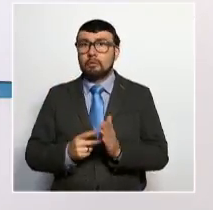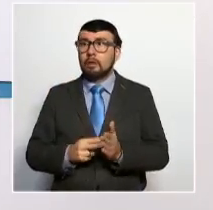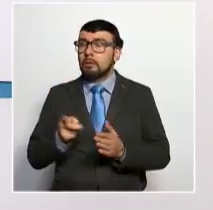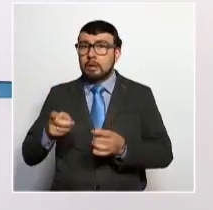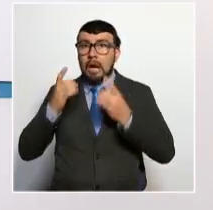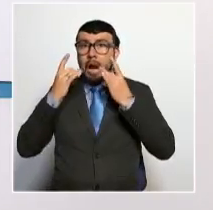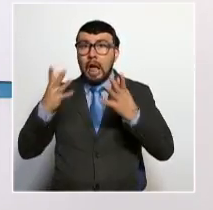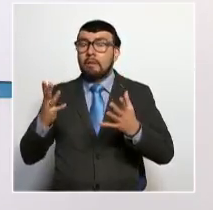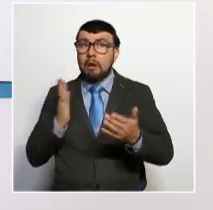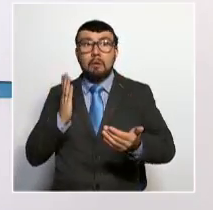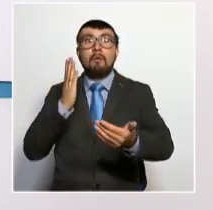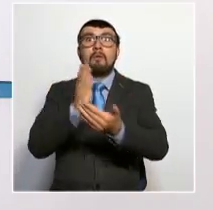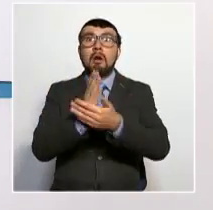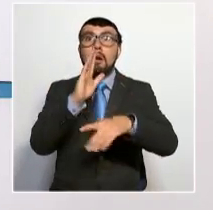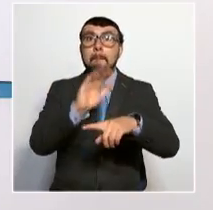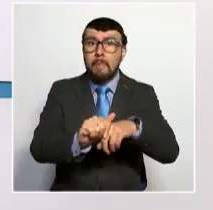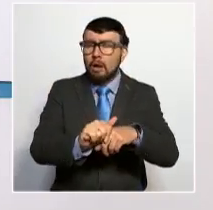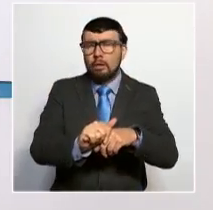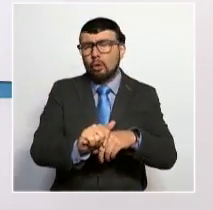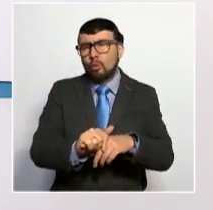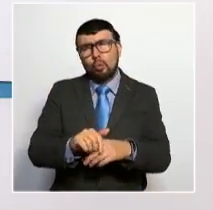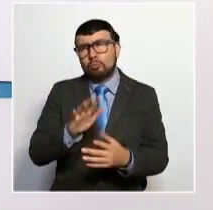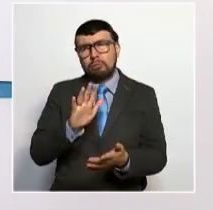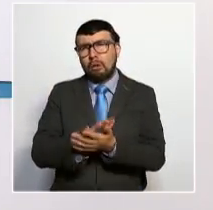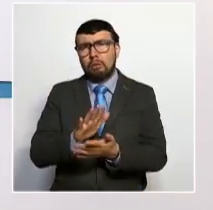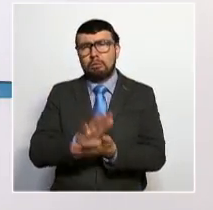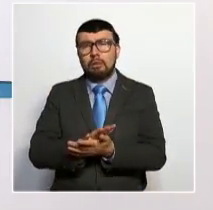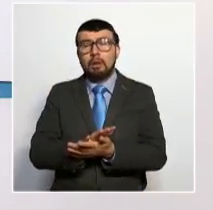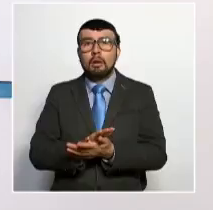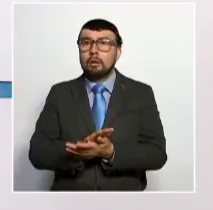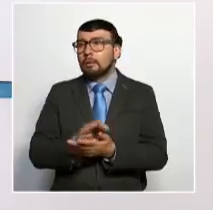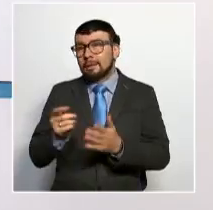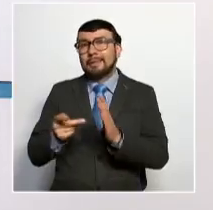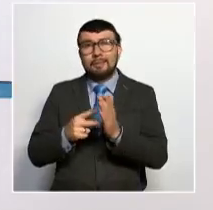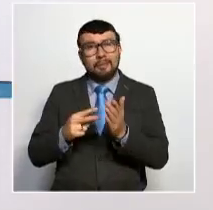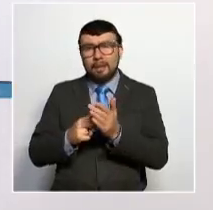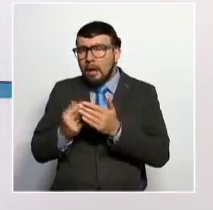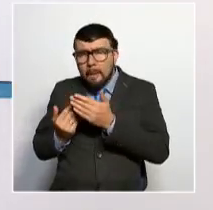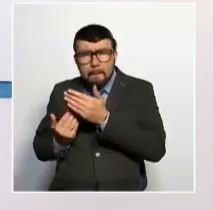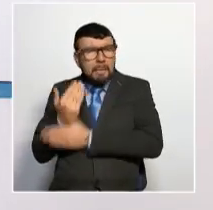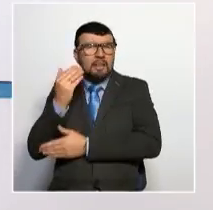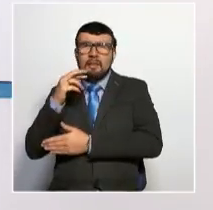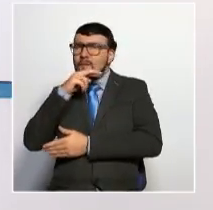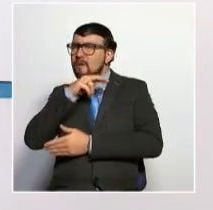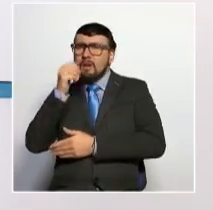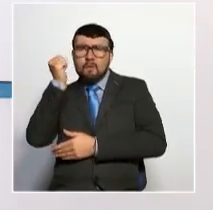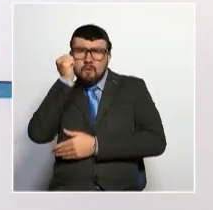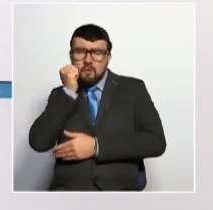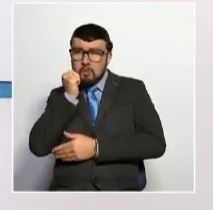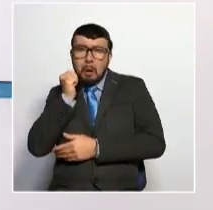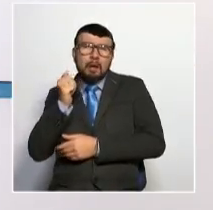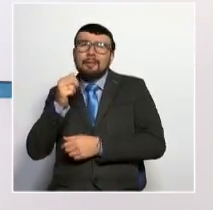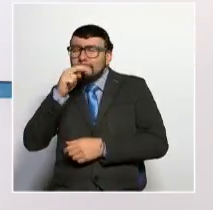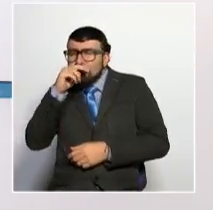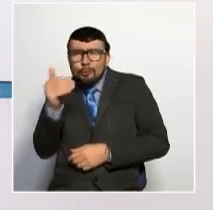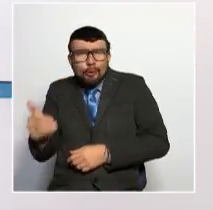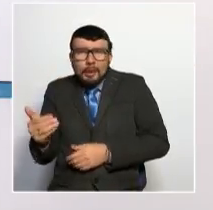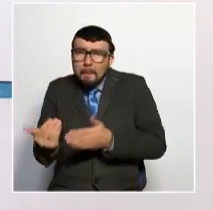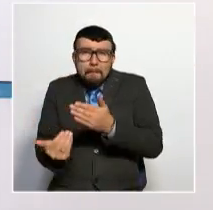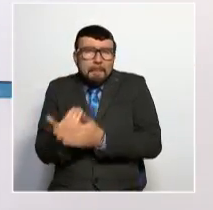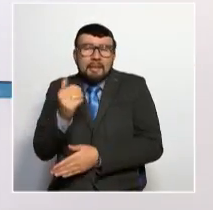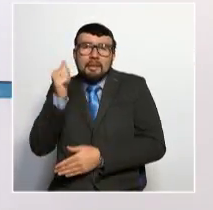que requiera consultar por esta causa precisamente. Entonces es algo que sucede con mucha frecuencia en las niñas que inician